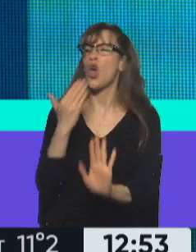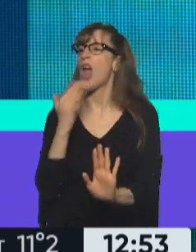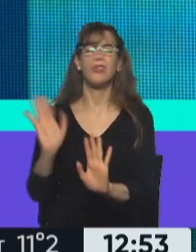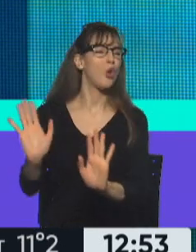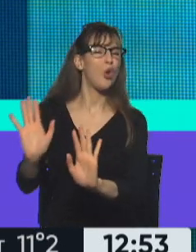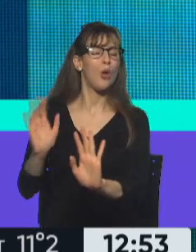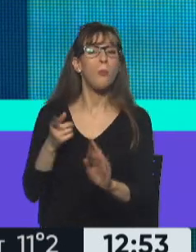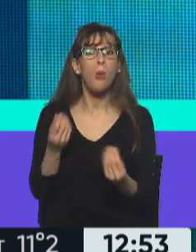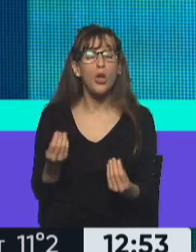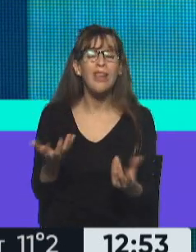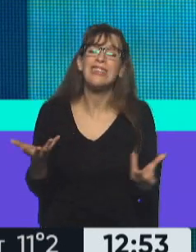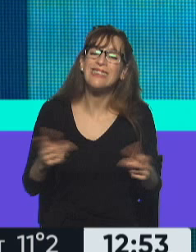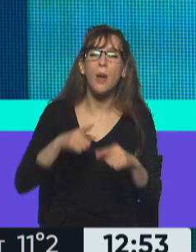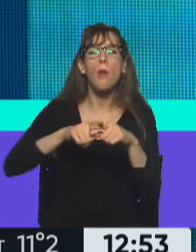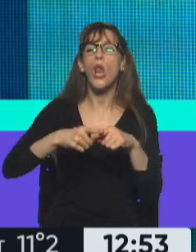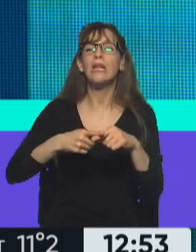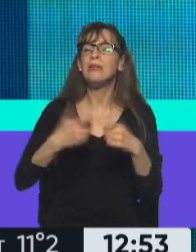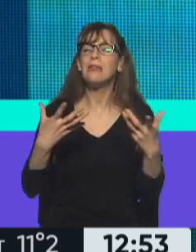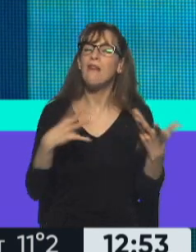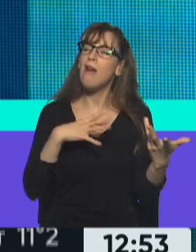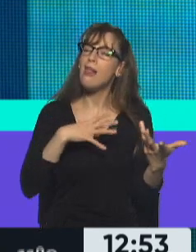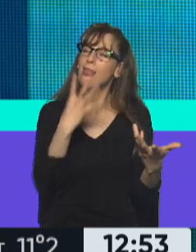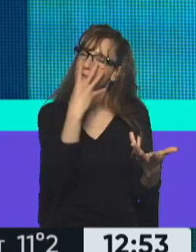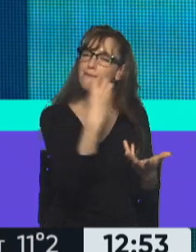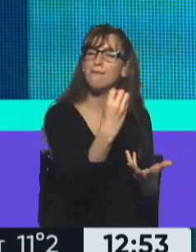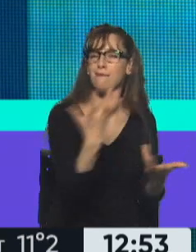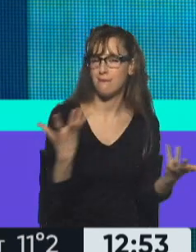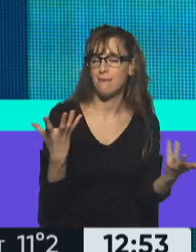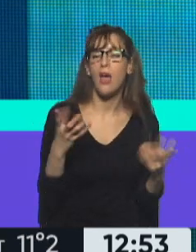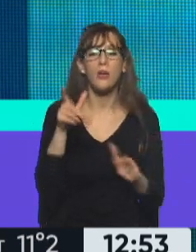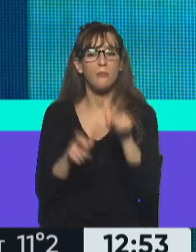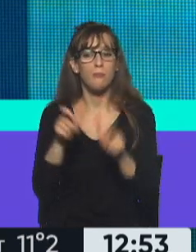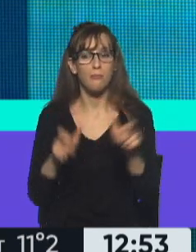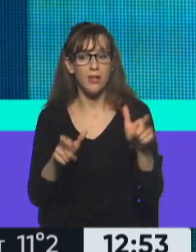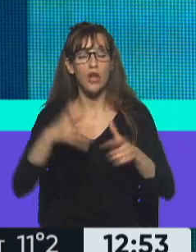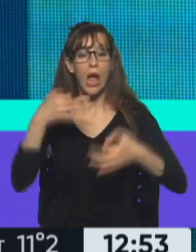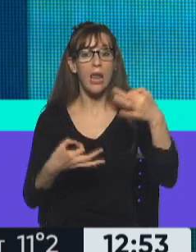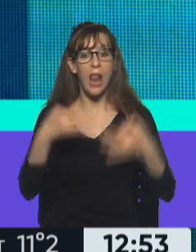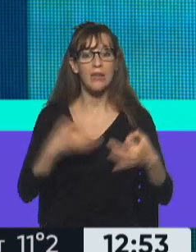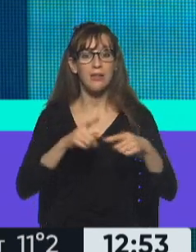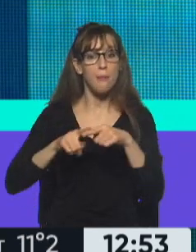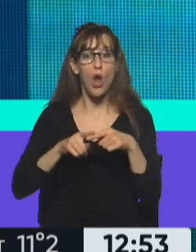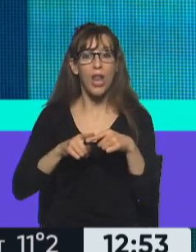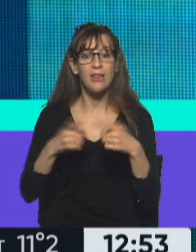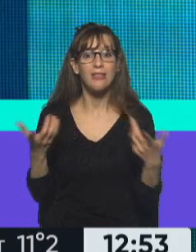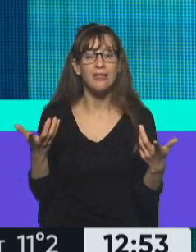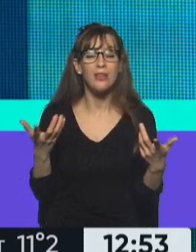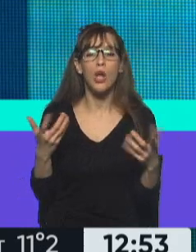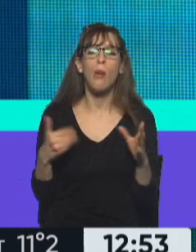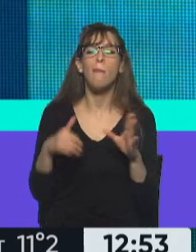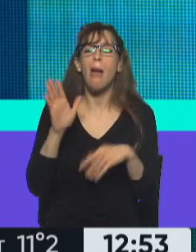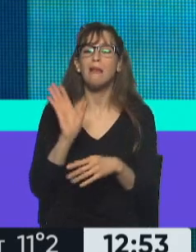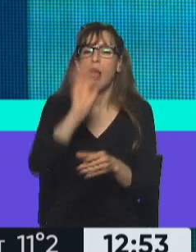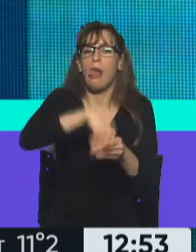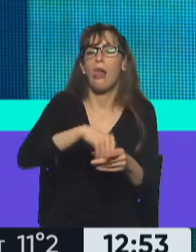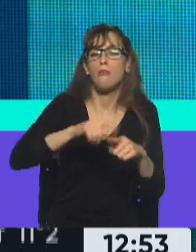desencanto con la política y de alguna forma los analistas de opinión pública y de nuestros políticos quedamos englobado dentro de lo político y